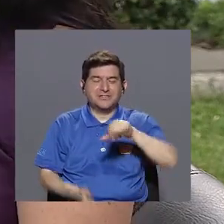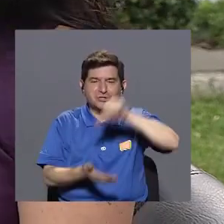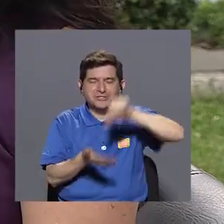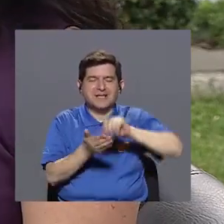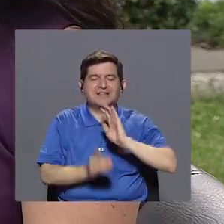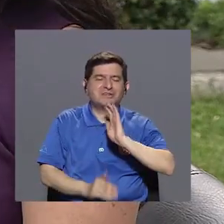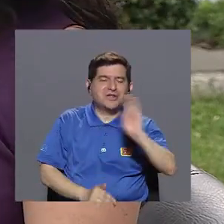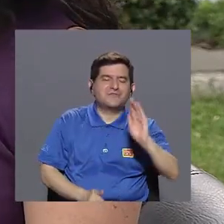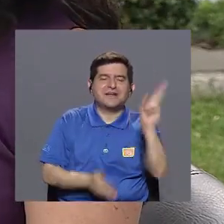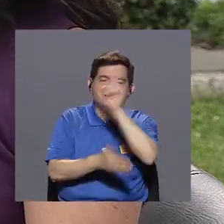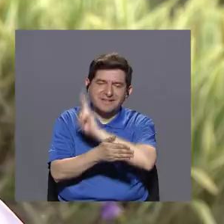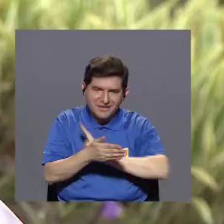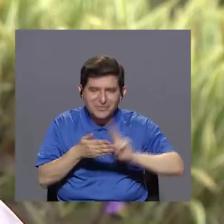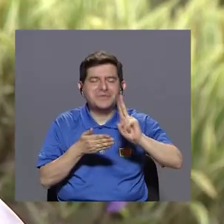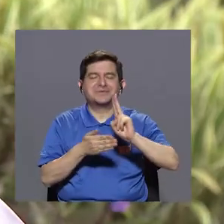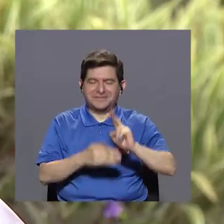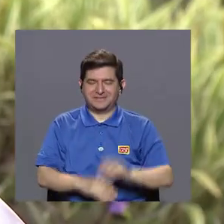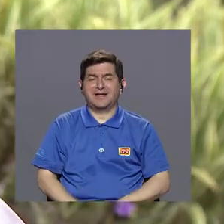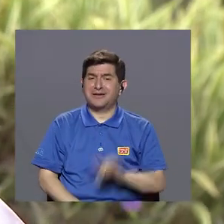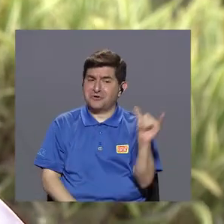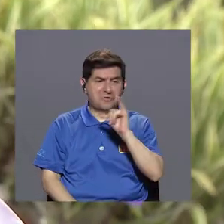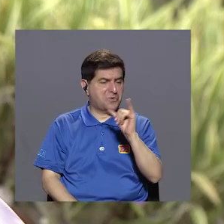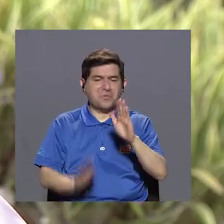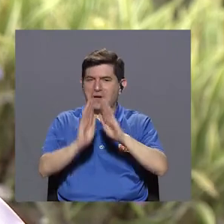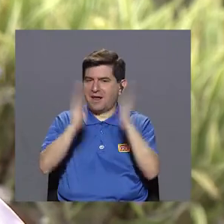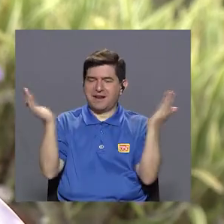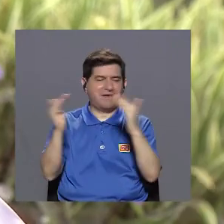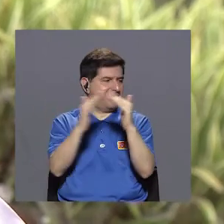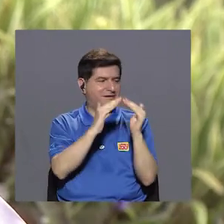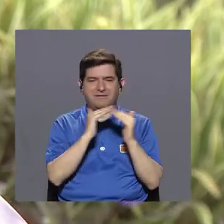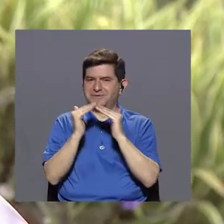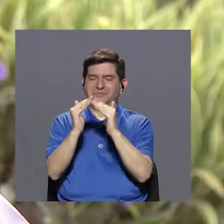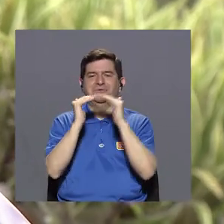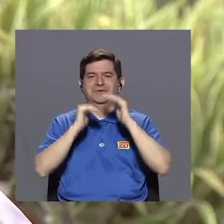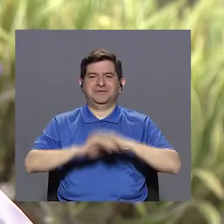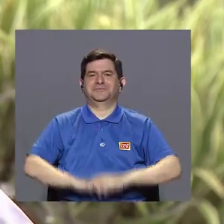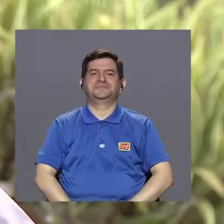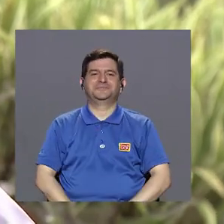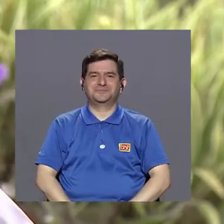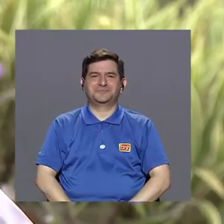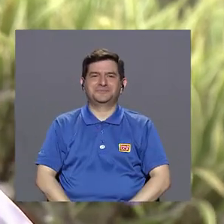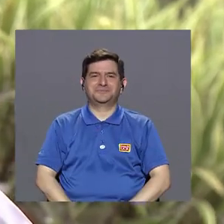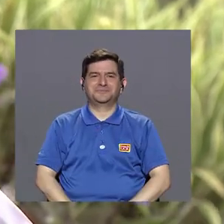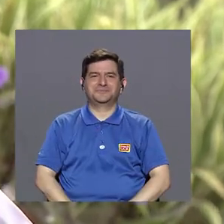los CIUS son los centros infantiles universitarios. Iguales, son abiertos a la comunidad.